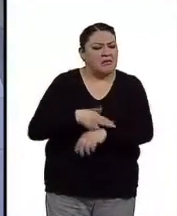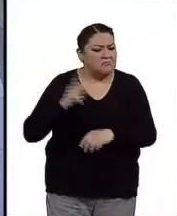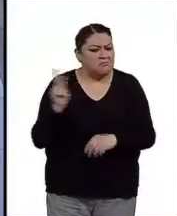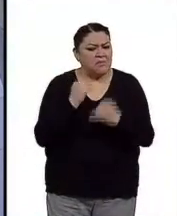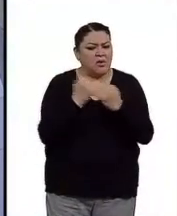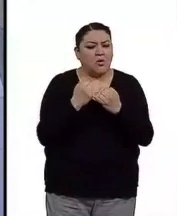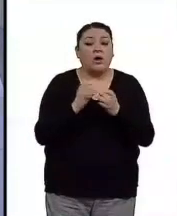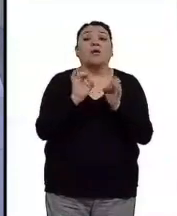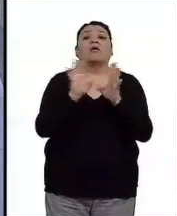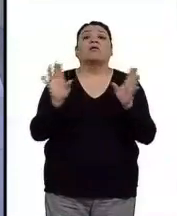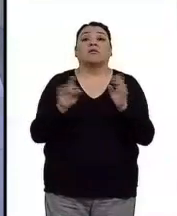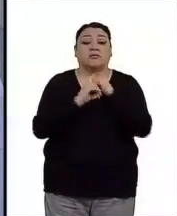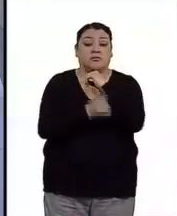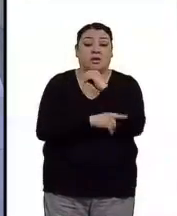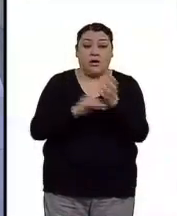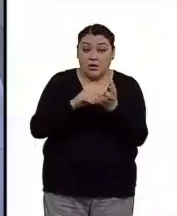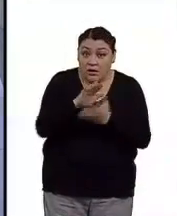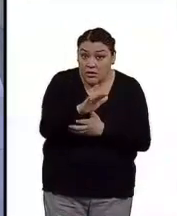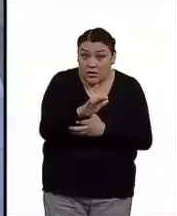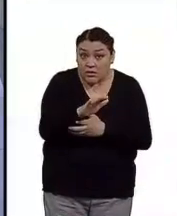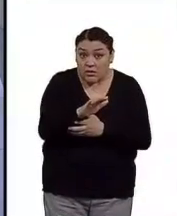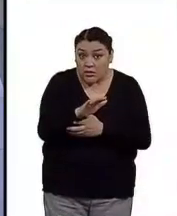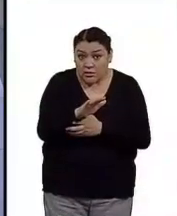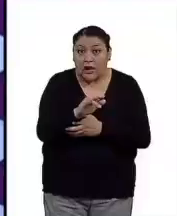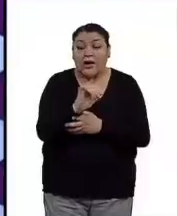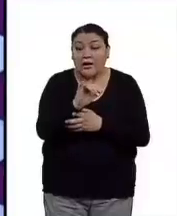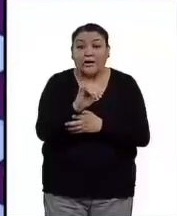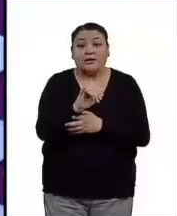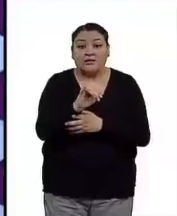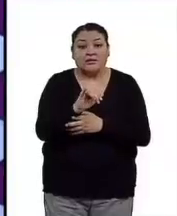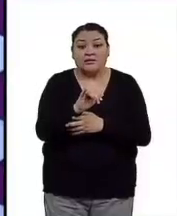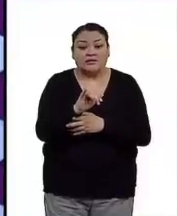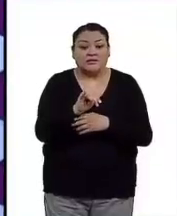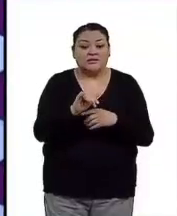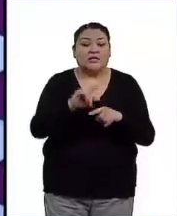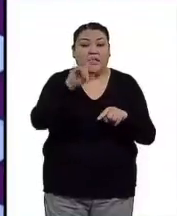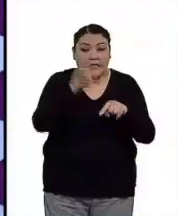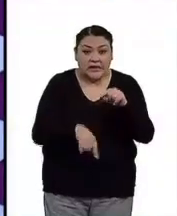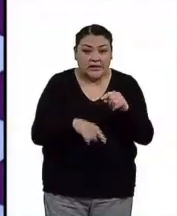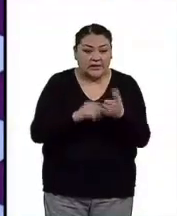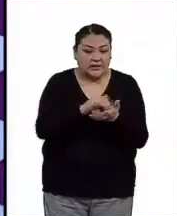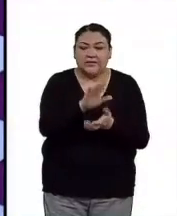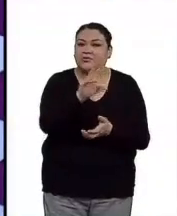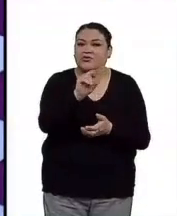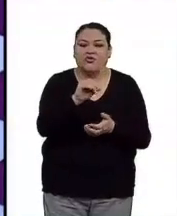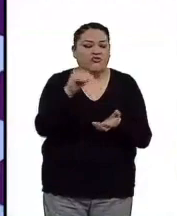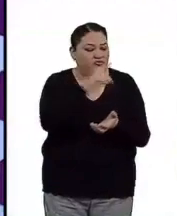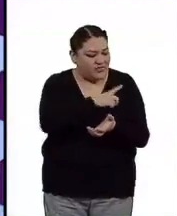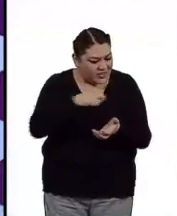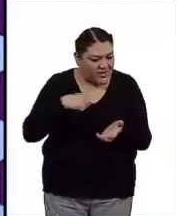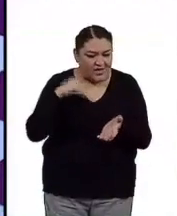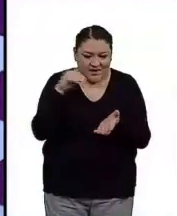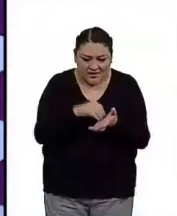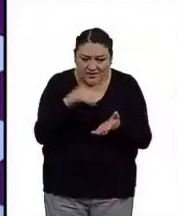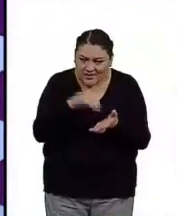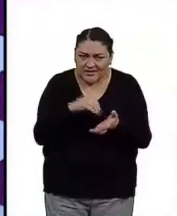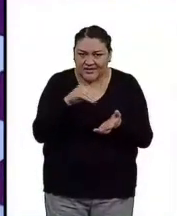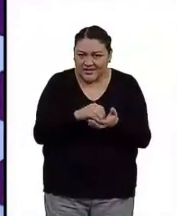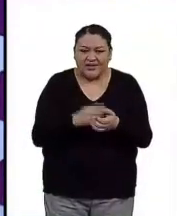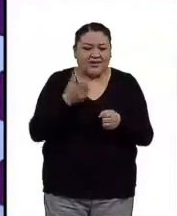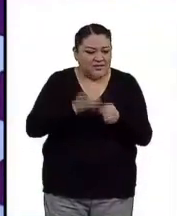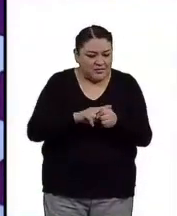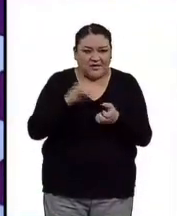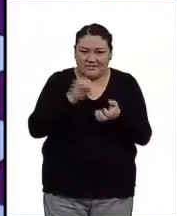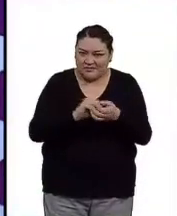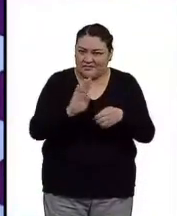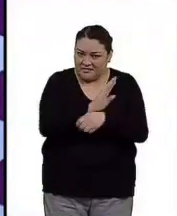Cuando tengas un despido por embarazo, la baja no se puede operar. Exacto. Que la sola interposición de la demanda, a lo mejor, de aquí